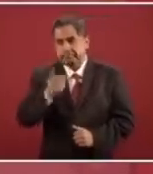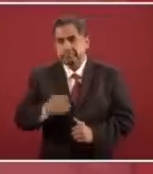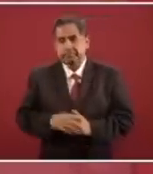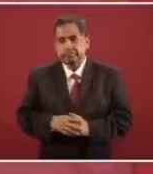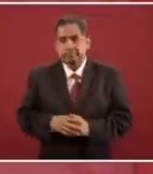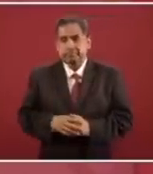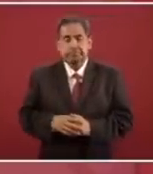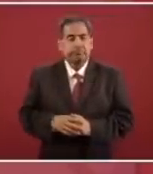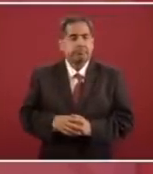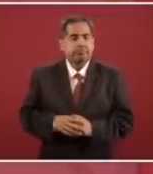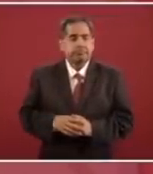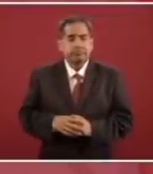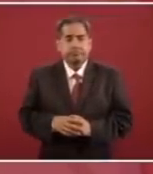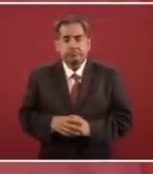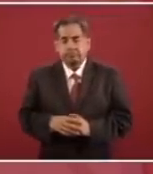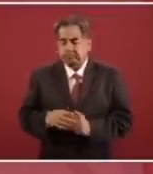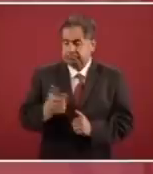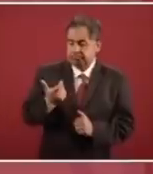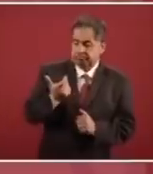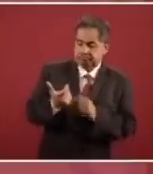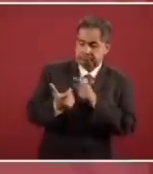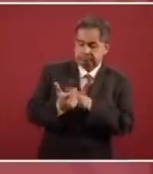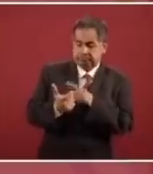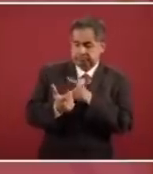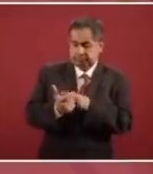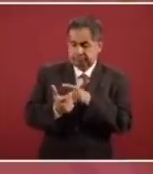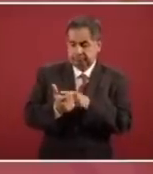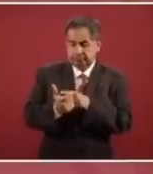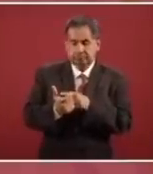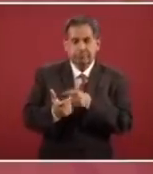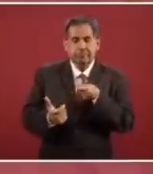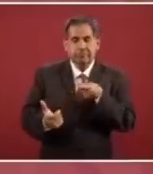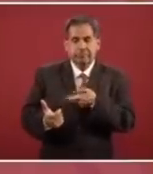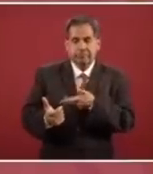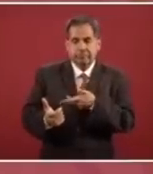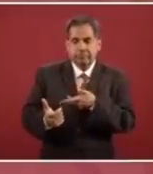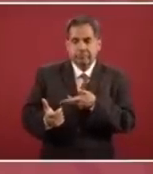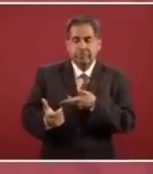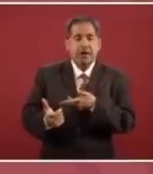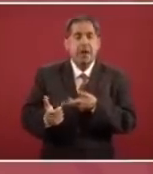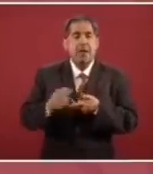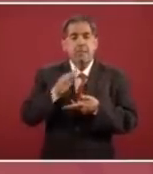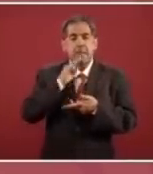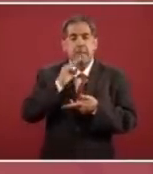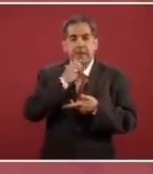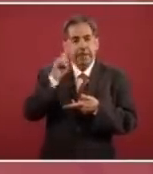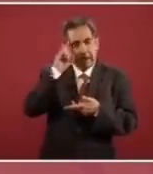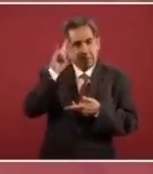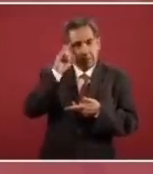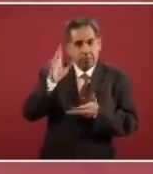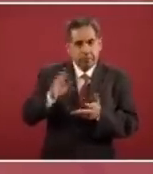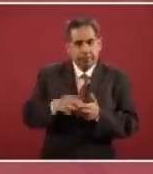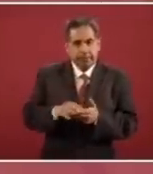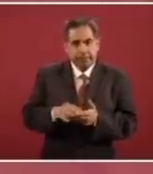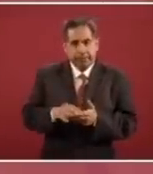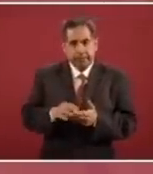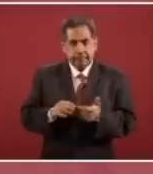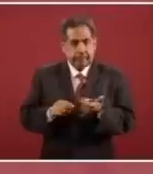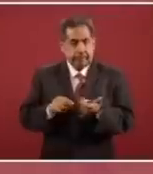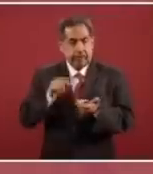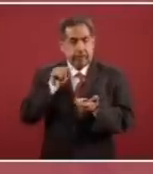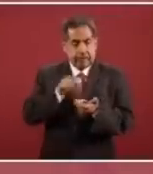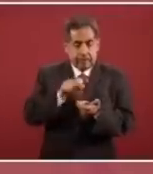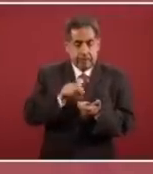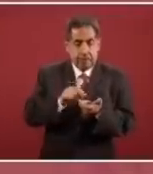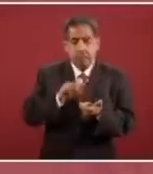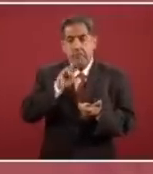que el dinero era la mamá del diablo, ahora hay que agregar, el dinero es la mamá y el